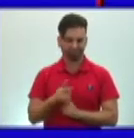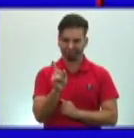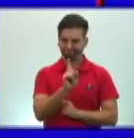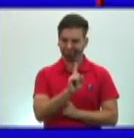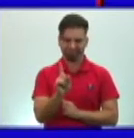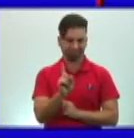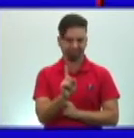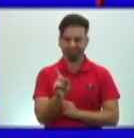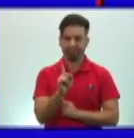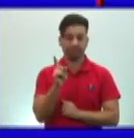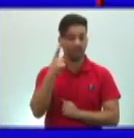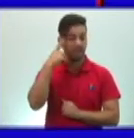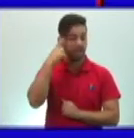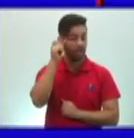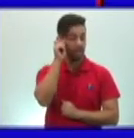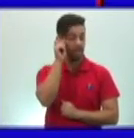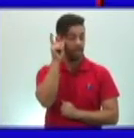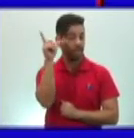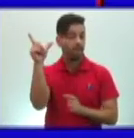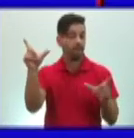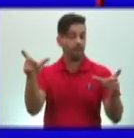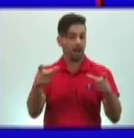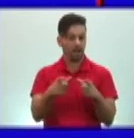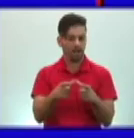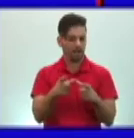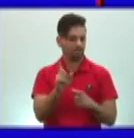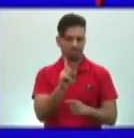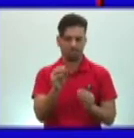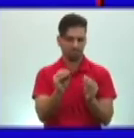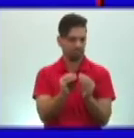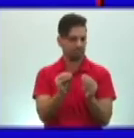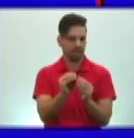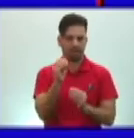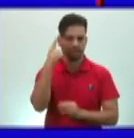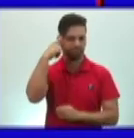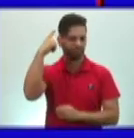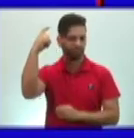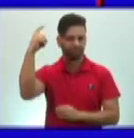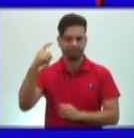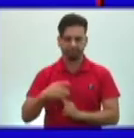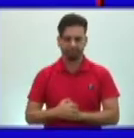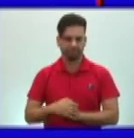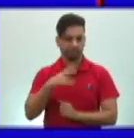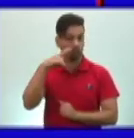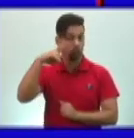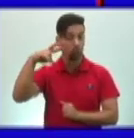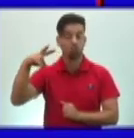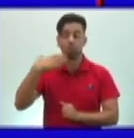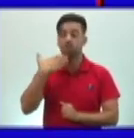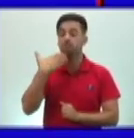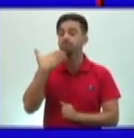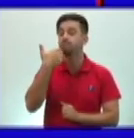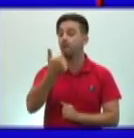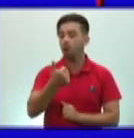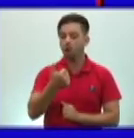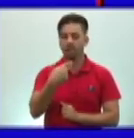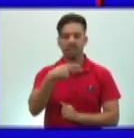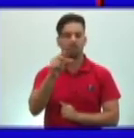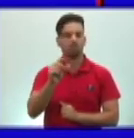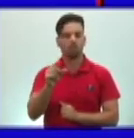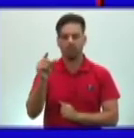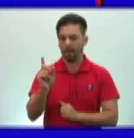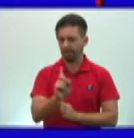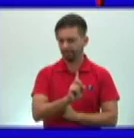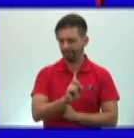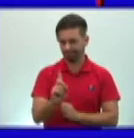es la capacidad de soñar. El idealismo no es la capacidad de buscar el mejoramiento y el perfeccionamiento humano.